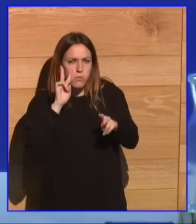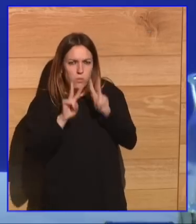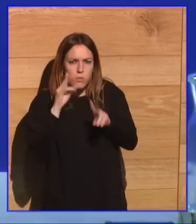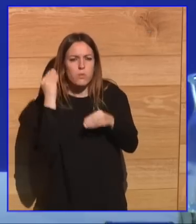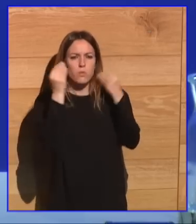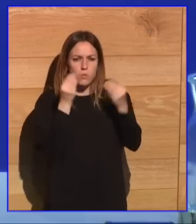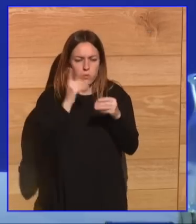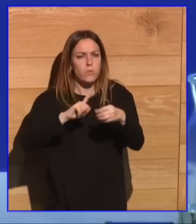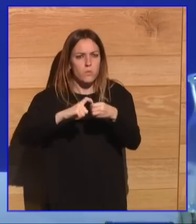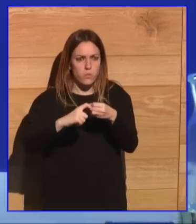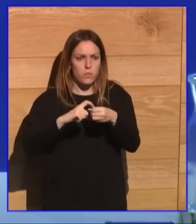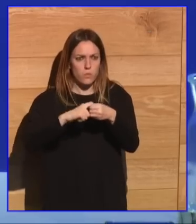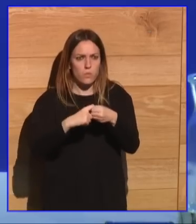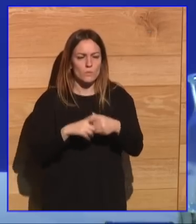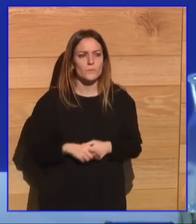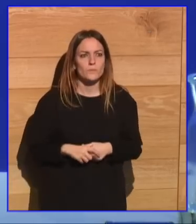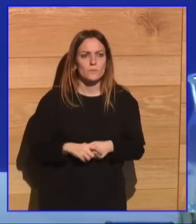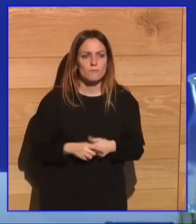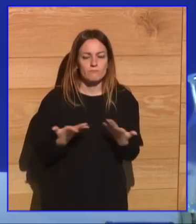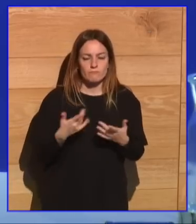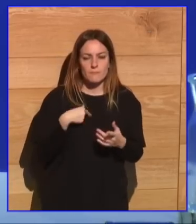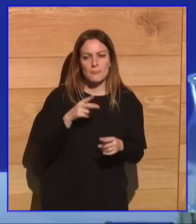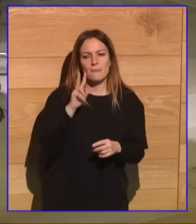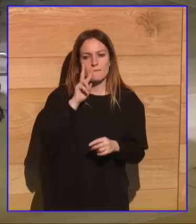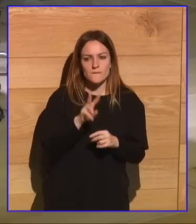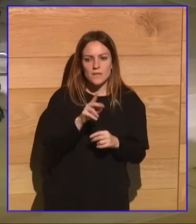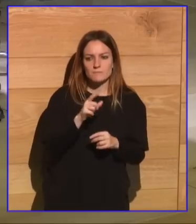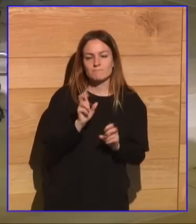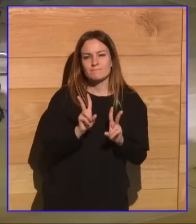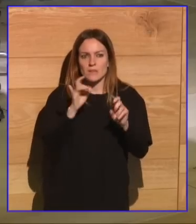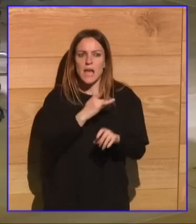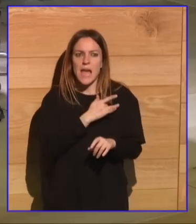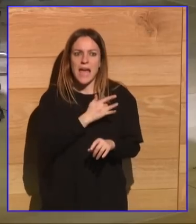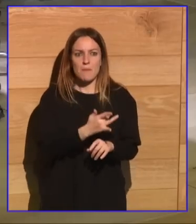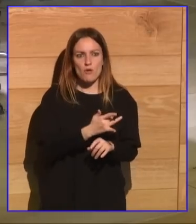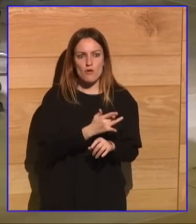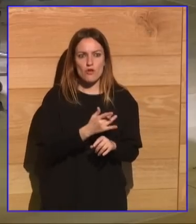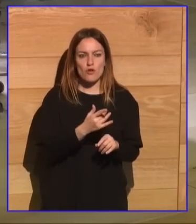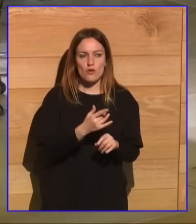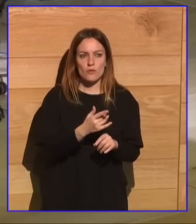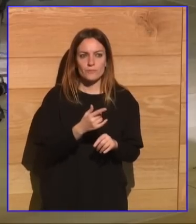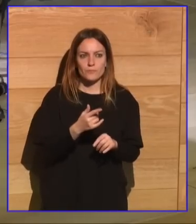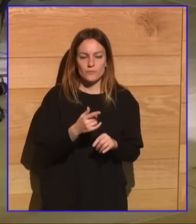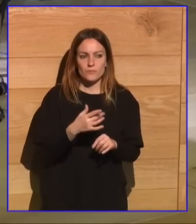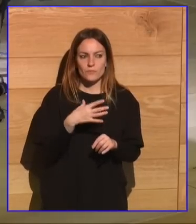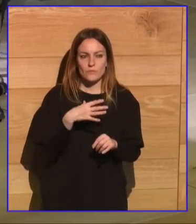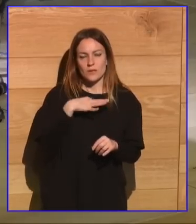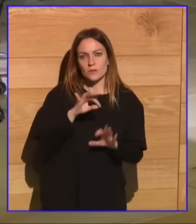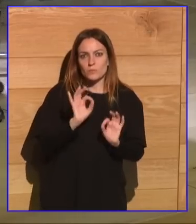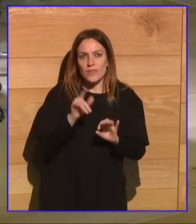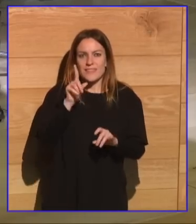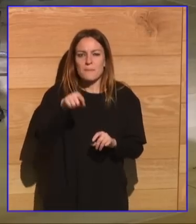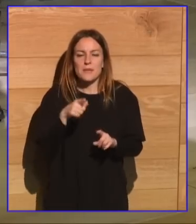flipando muchísimo, pero yo cuando he visto según qué momentos del amor en su lugar, perdóname Rodrigo que lo nombre, he visto también esa